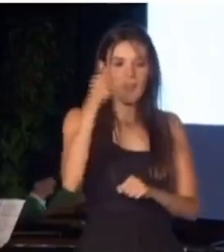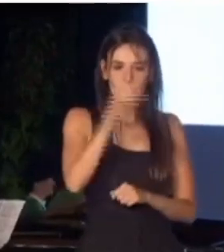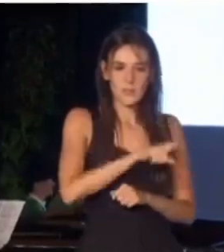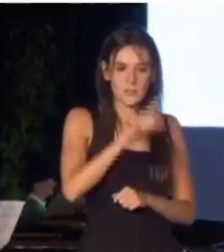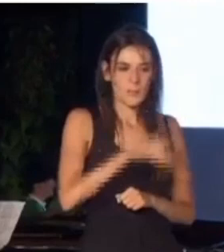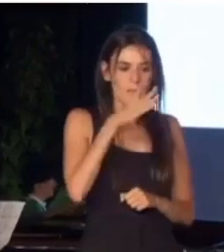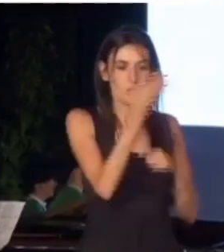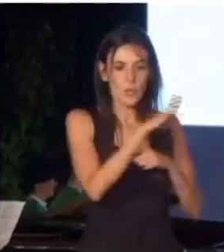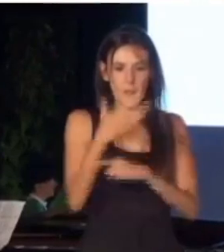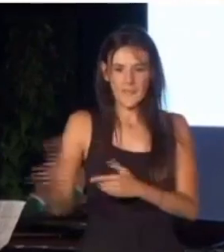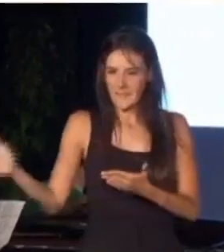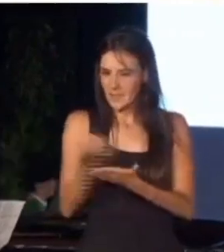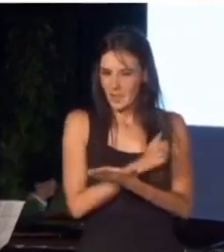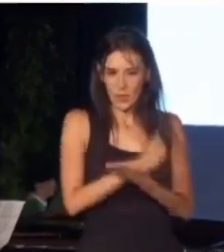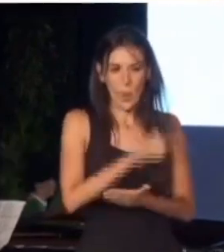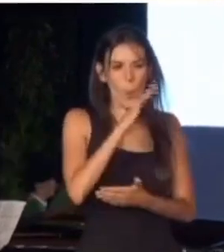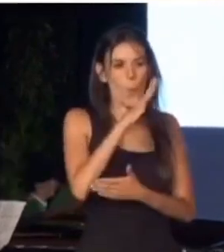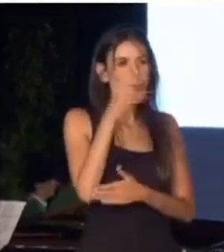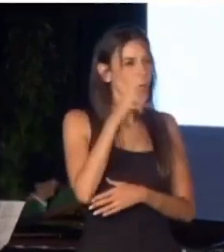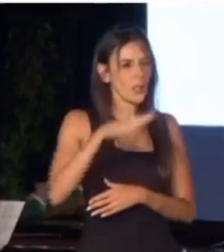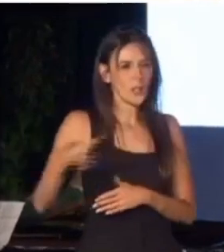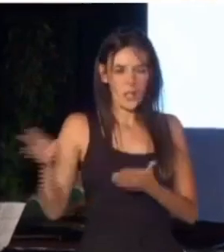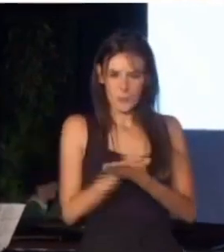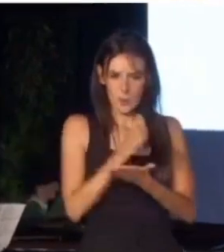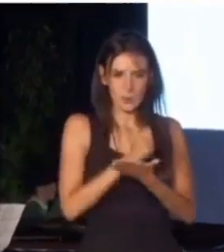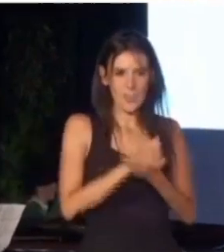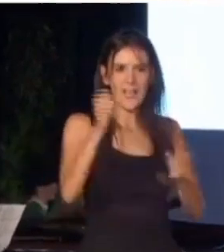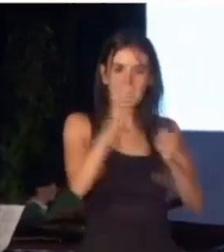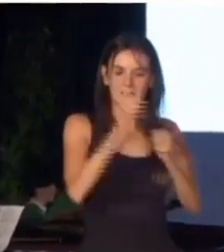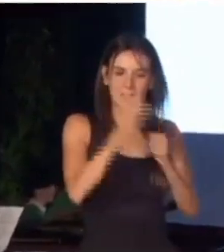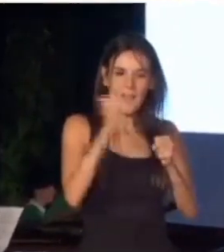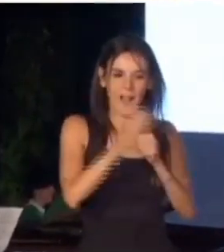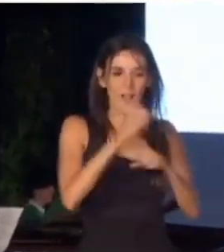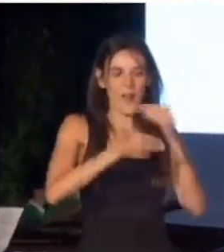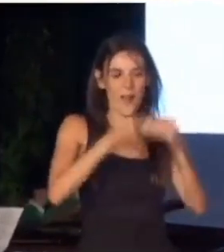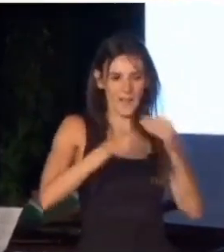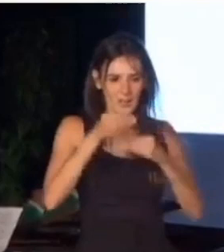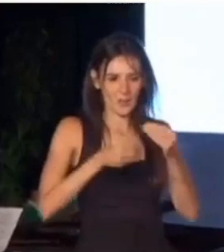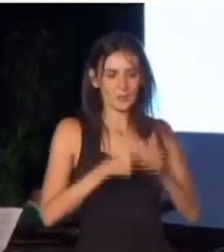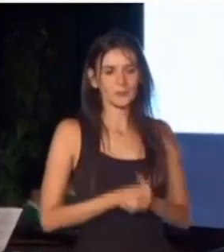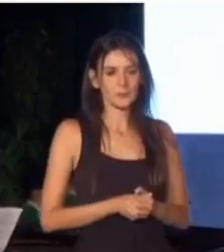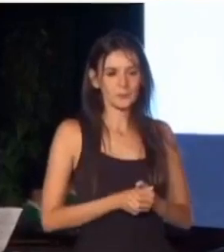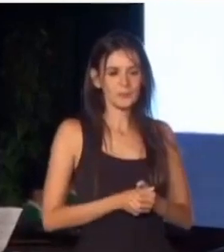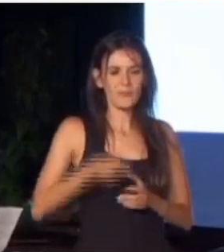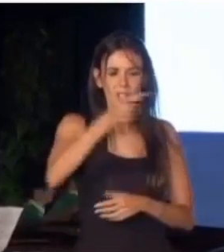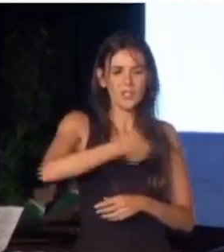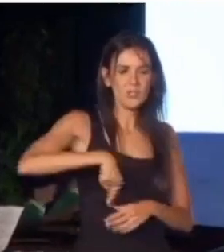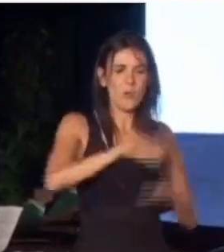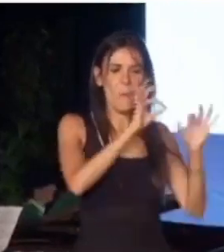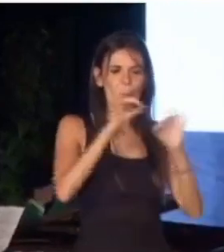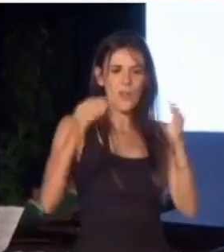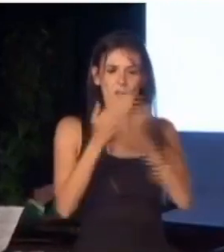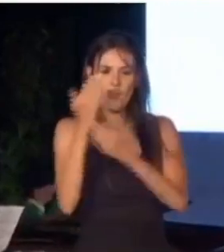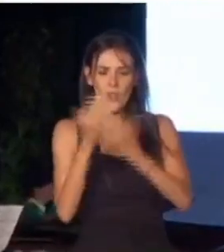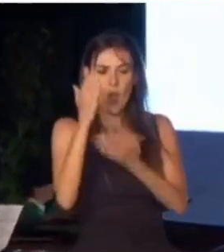y a sus representantes por el reconocimiento de la labor desempeñada. Estamos preparando en estos días el